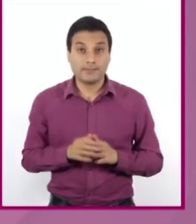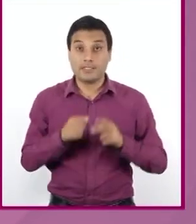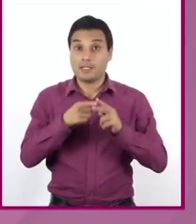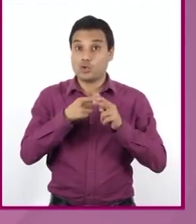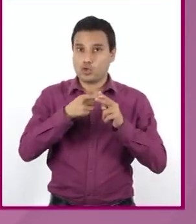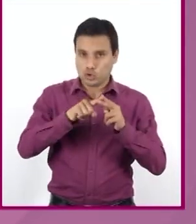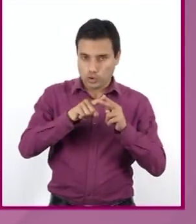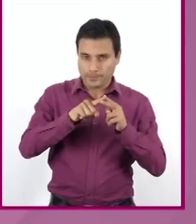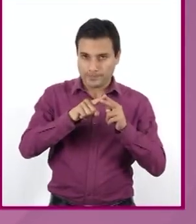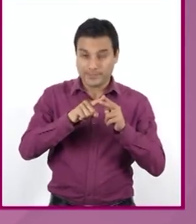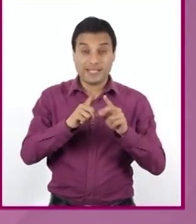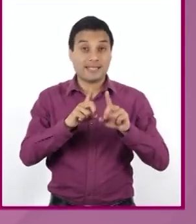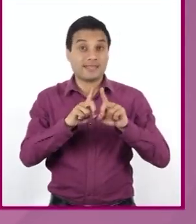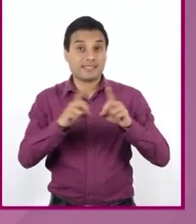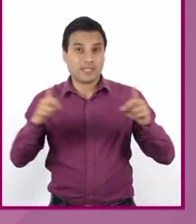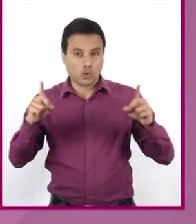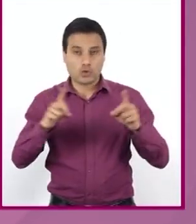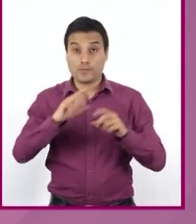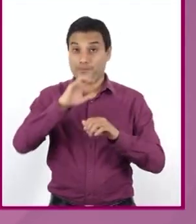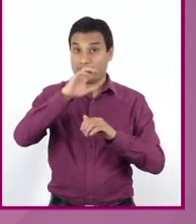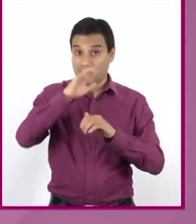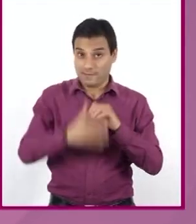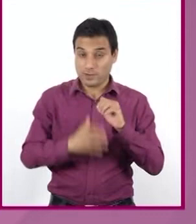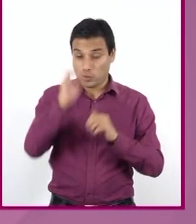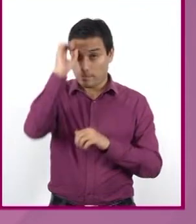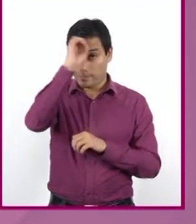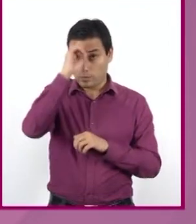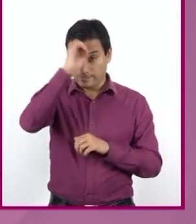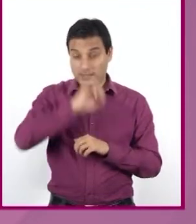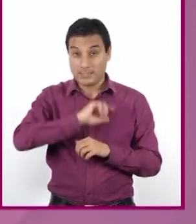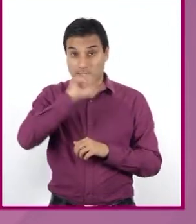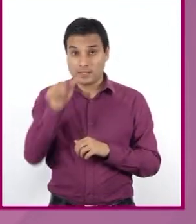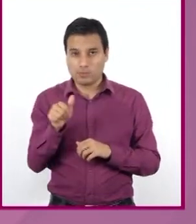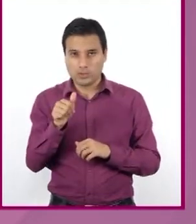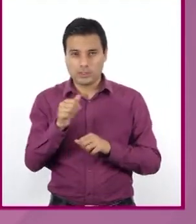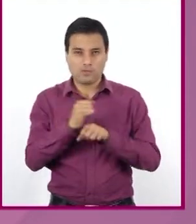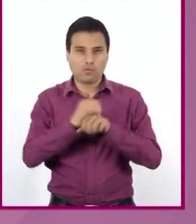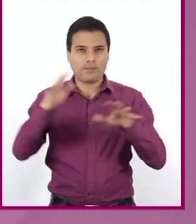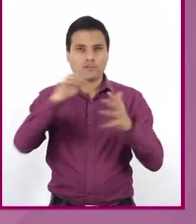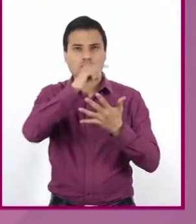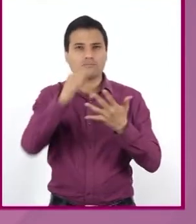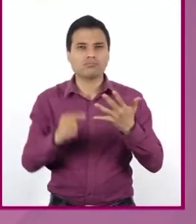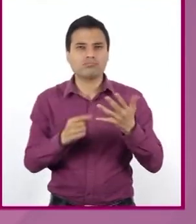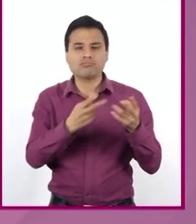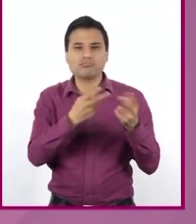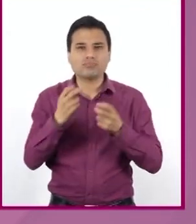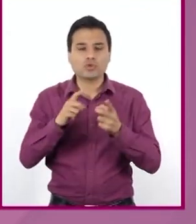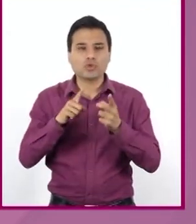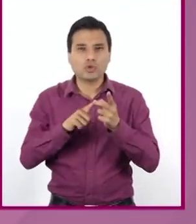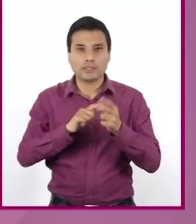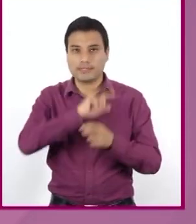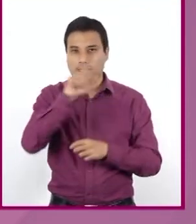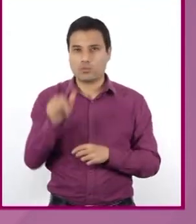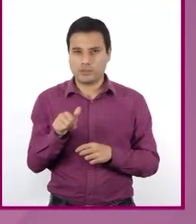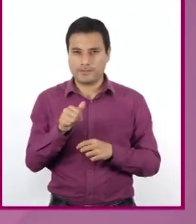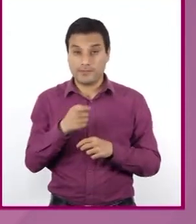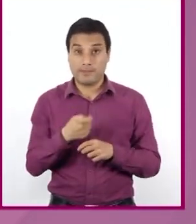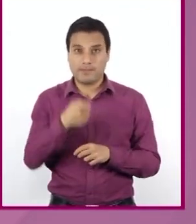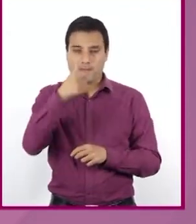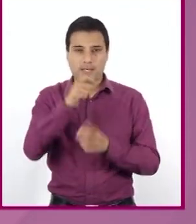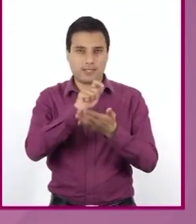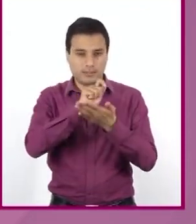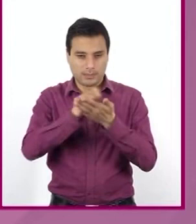introducción, desarrollo, conclusión y fuentes de información. Después, realizo un borrador del primer